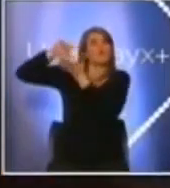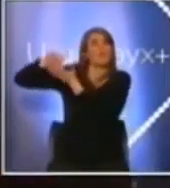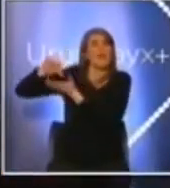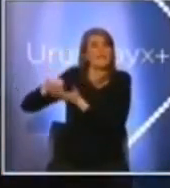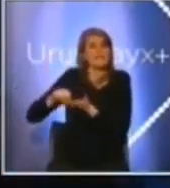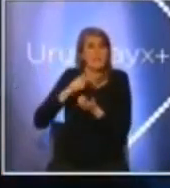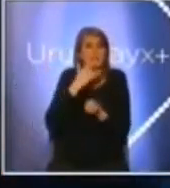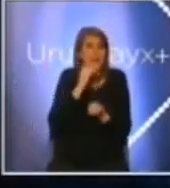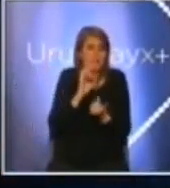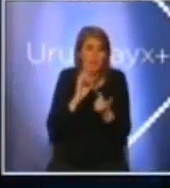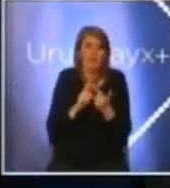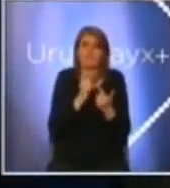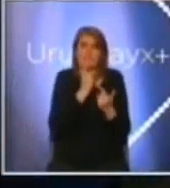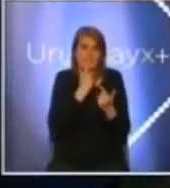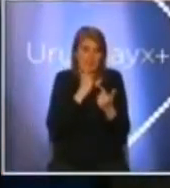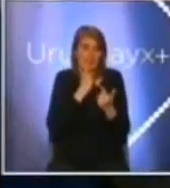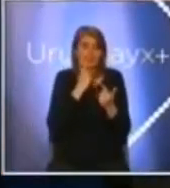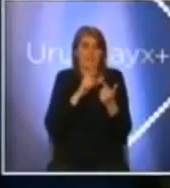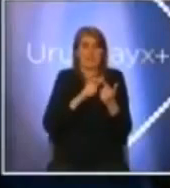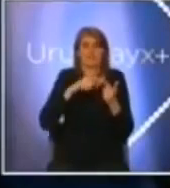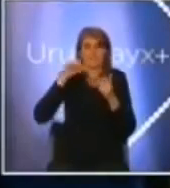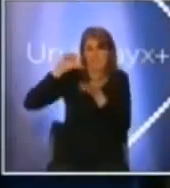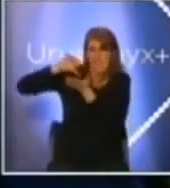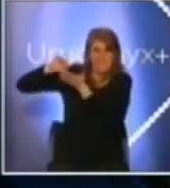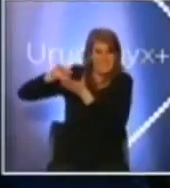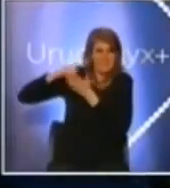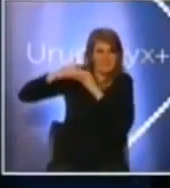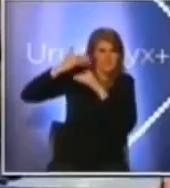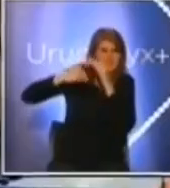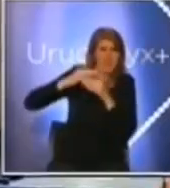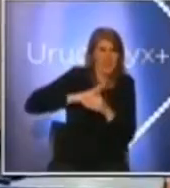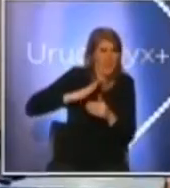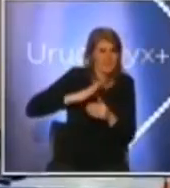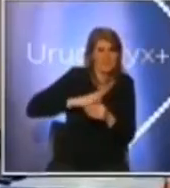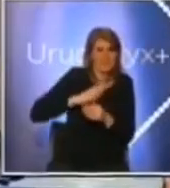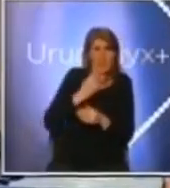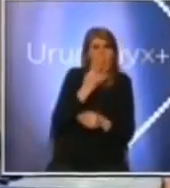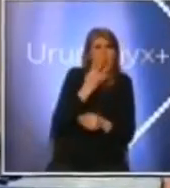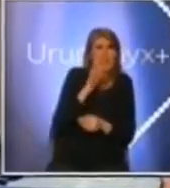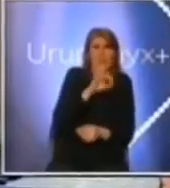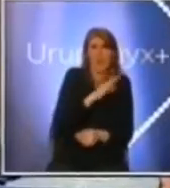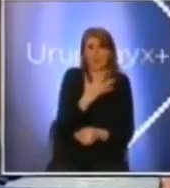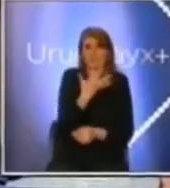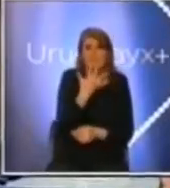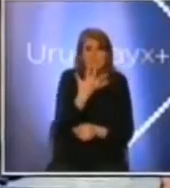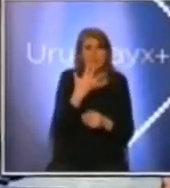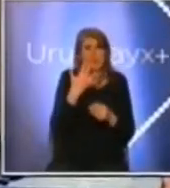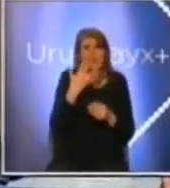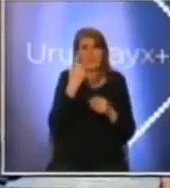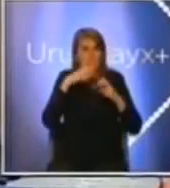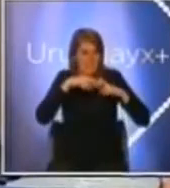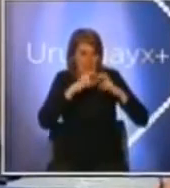Corea, como Finlandia u otros países desarrollados que disponen entre 4 y 5 investigadores por